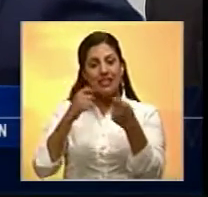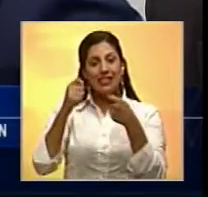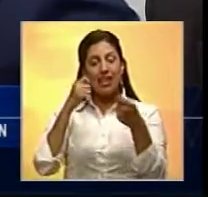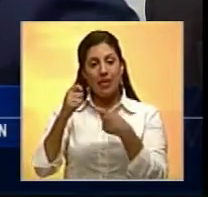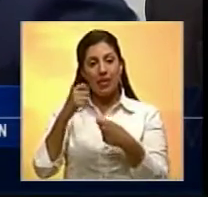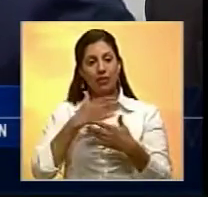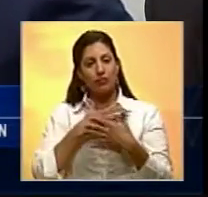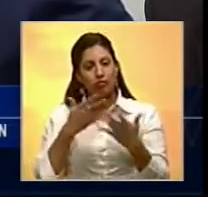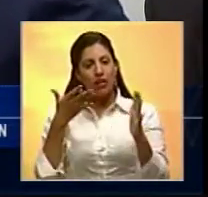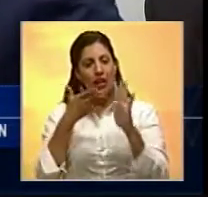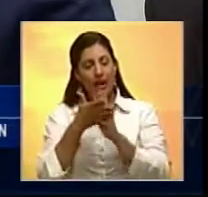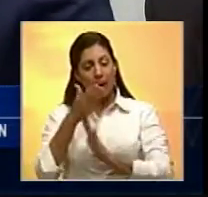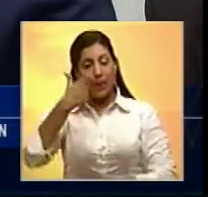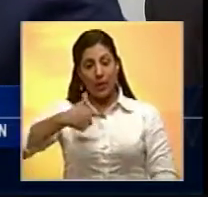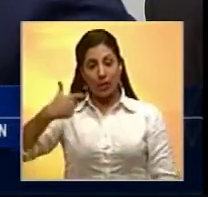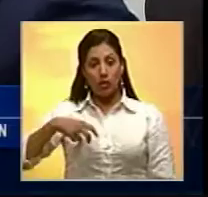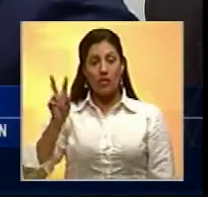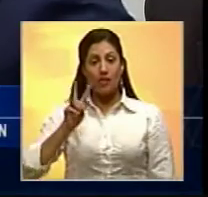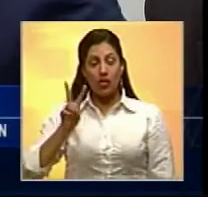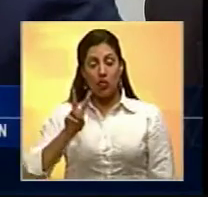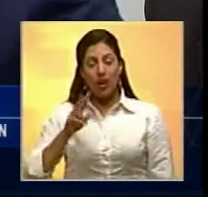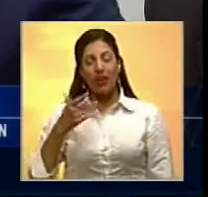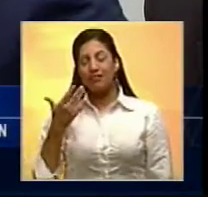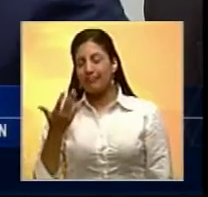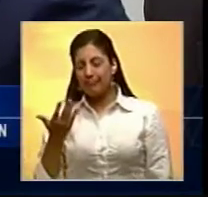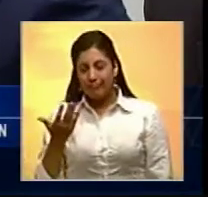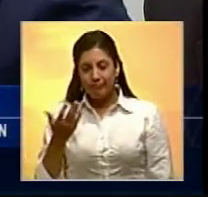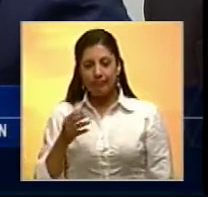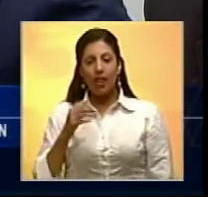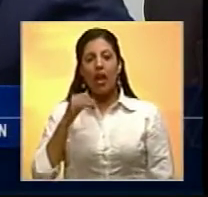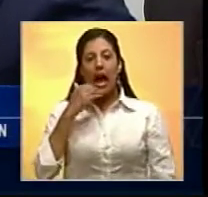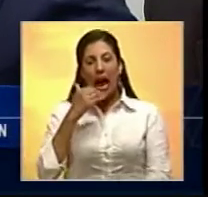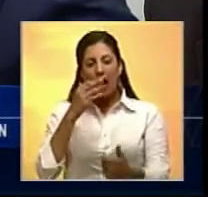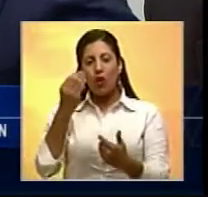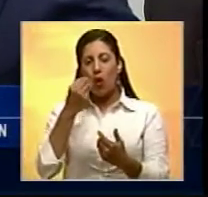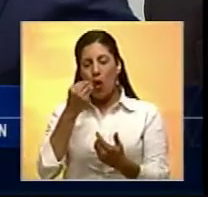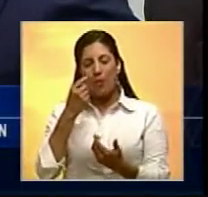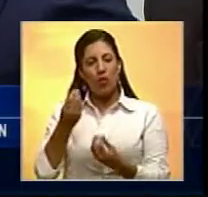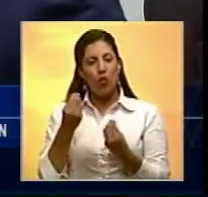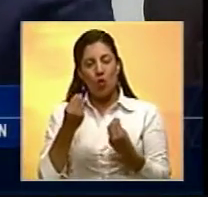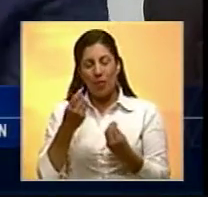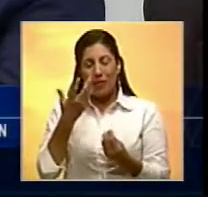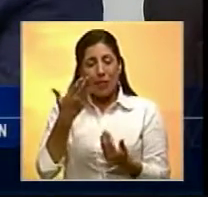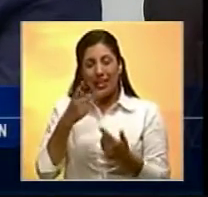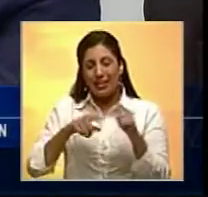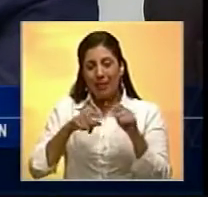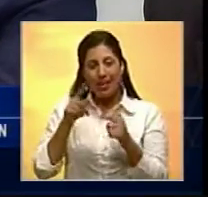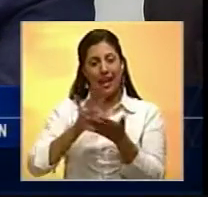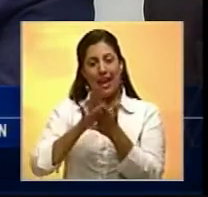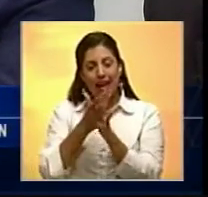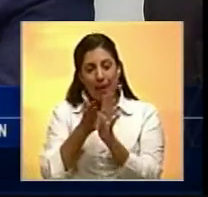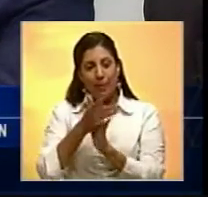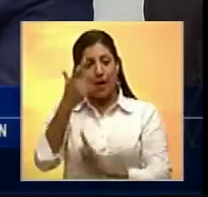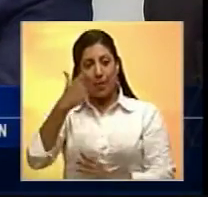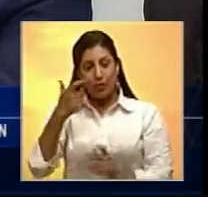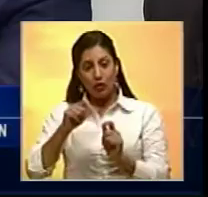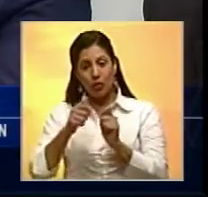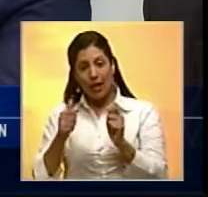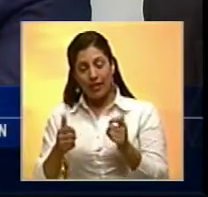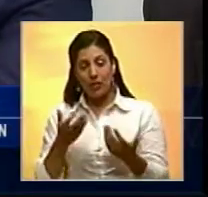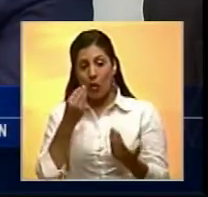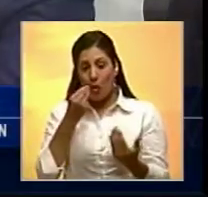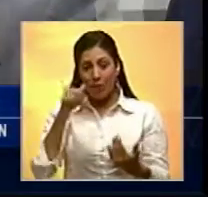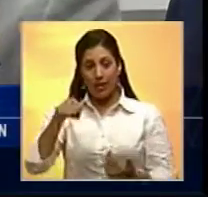y la disponibilidad de los venezolanos hacia lo que es un rubro tan importante, un producto tan importante como lo que es la harina de